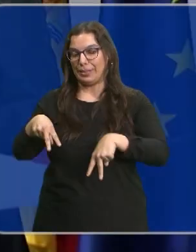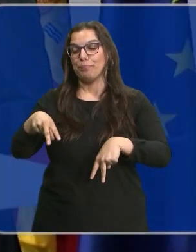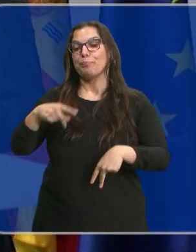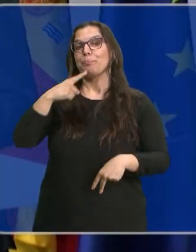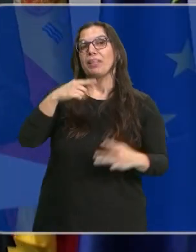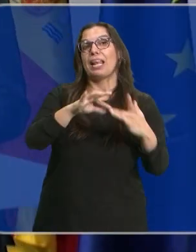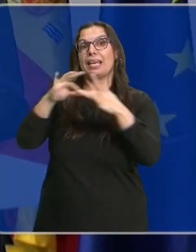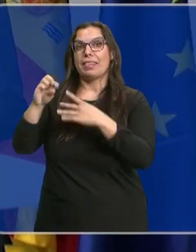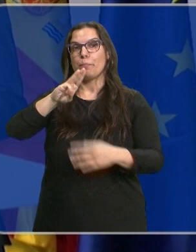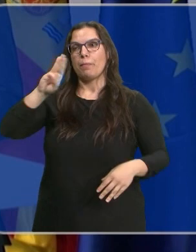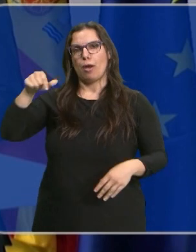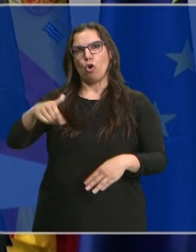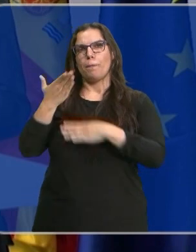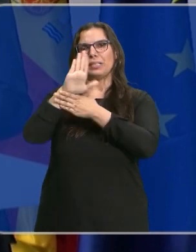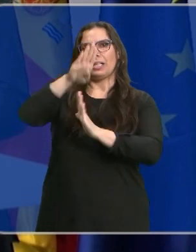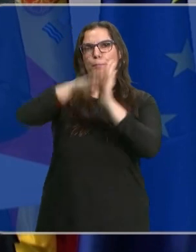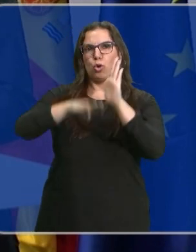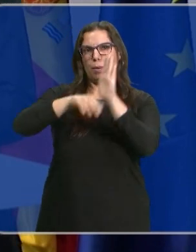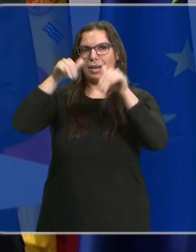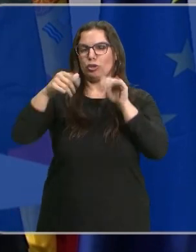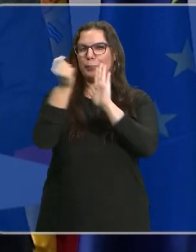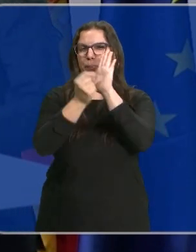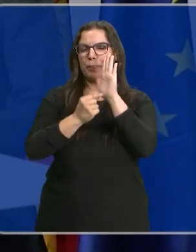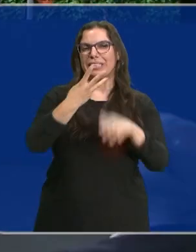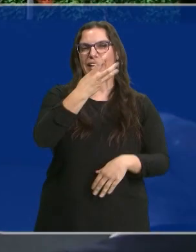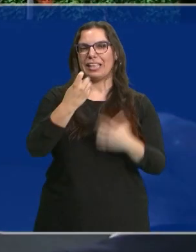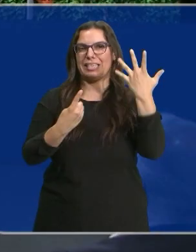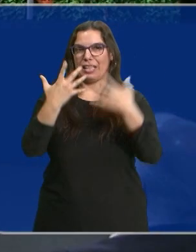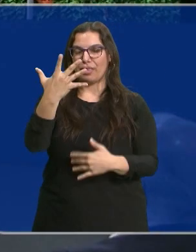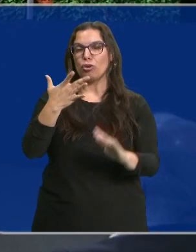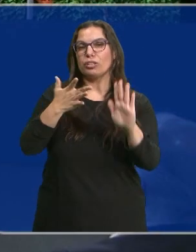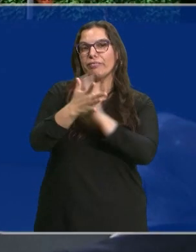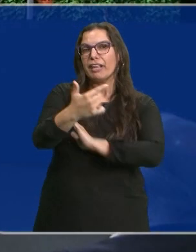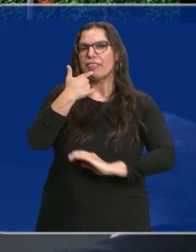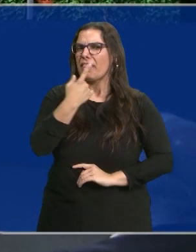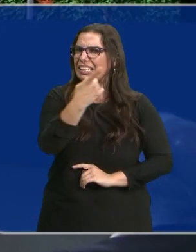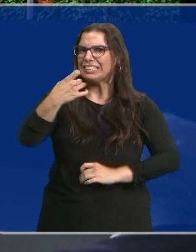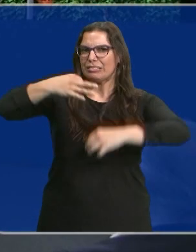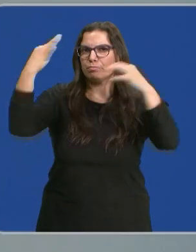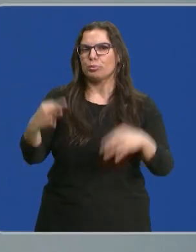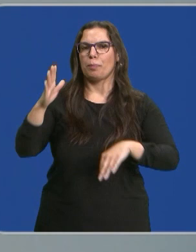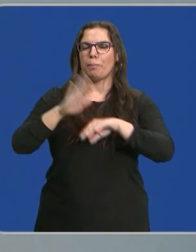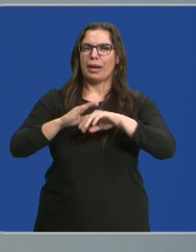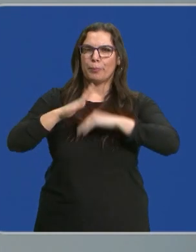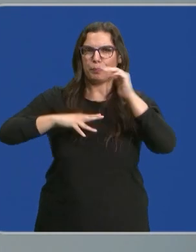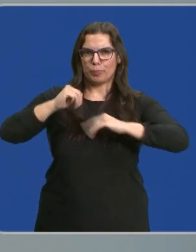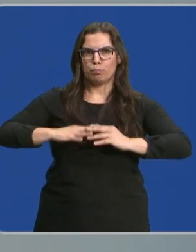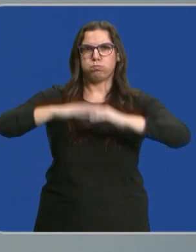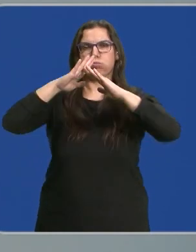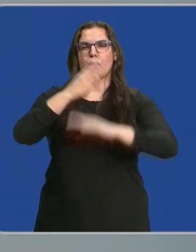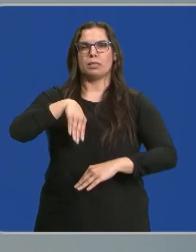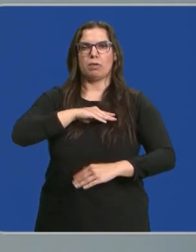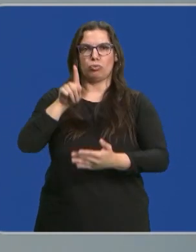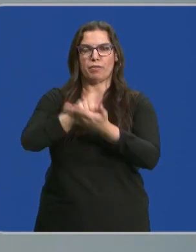del PP ha presentado hoy su programa electoral, 365 medidas que considera necesarias para la reconstrucción